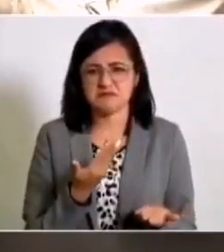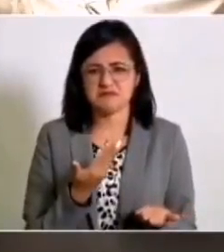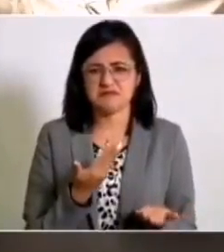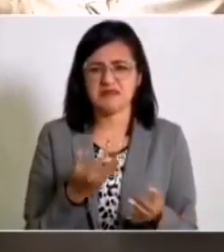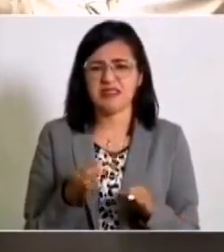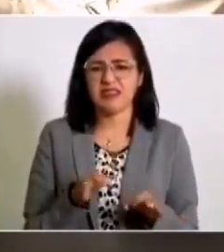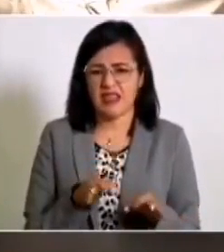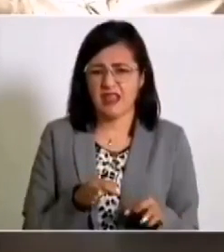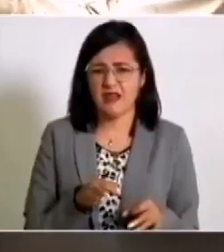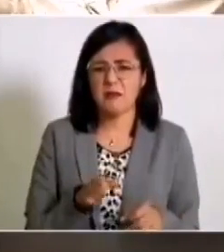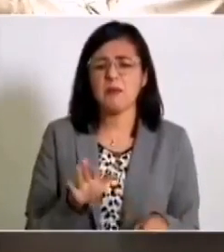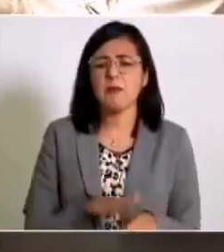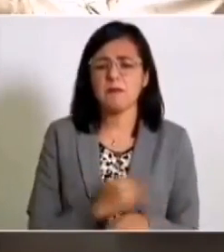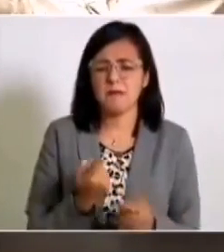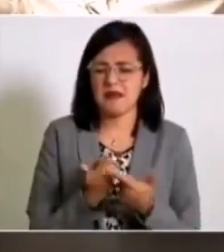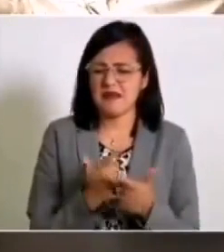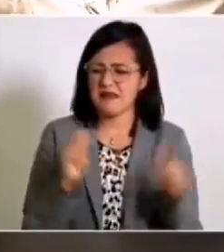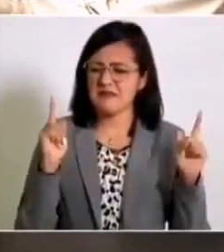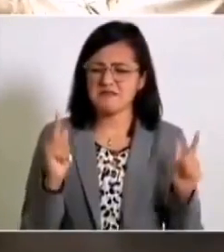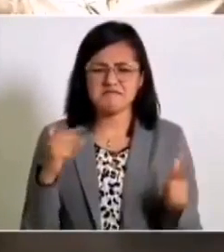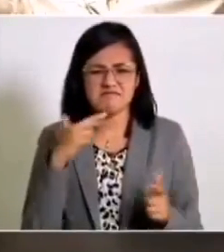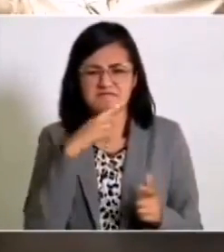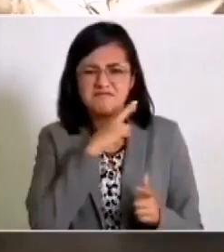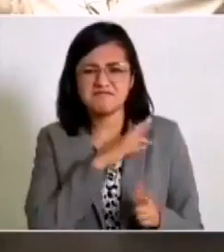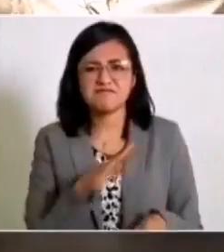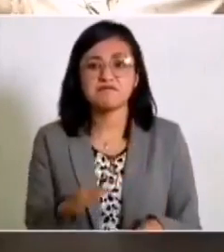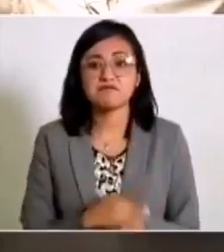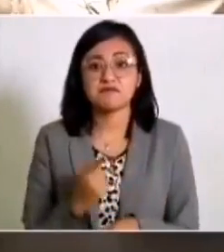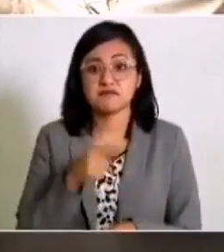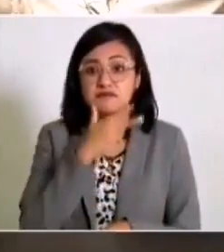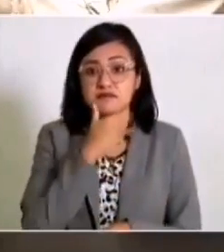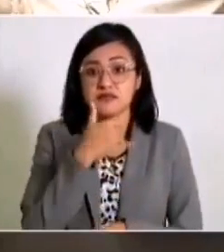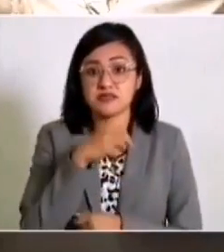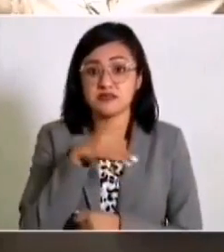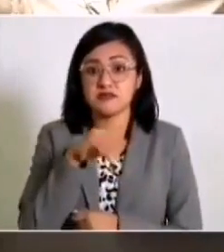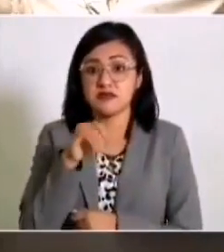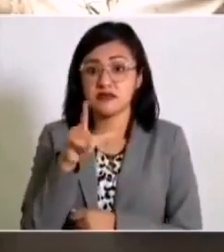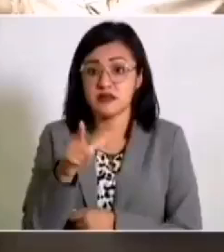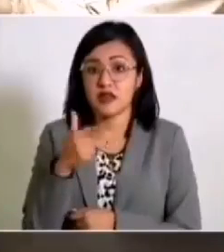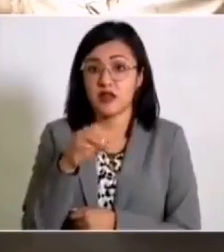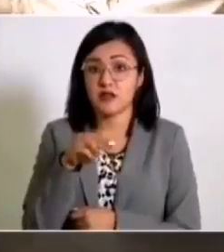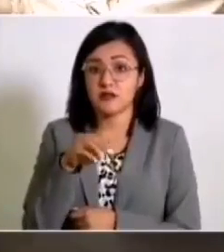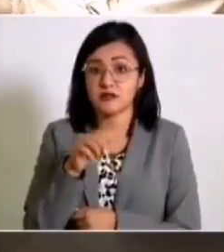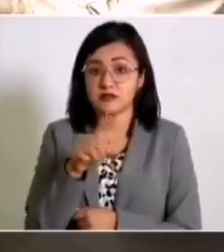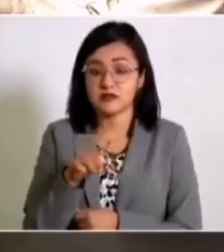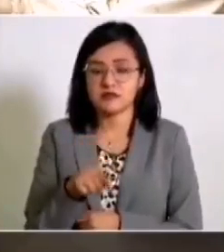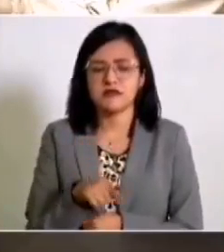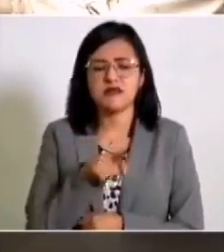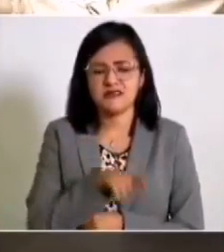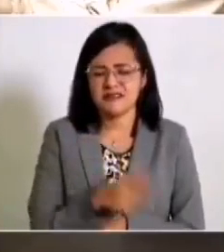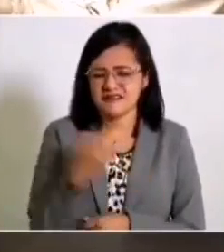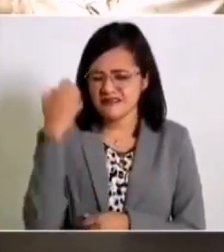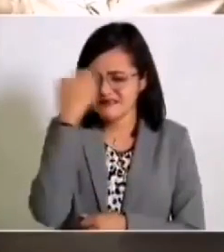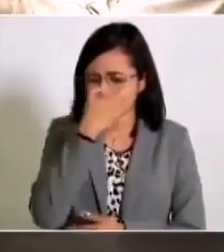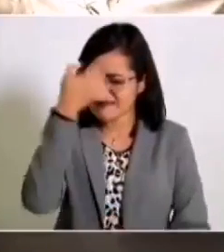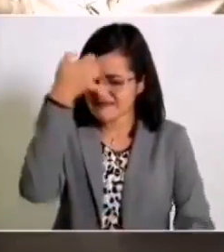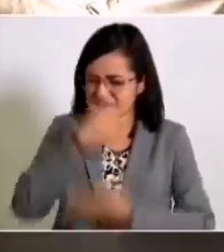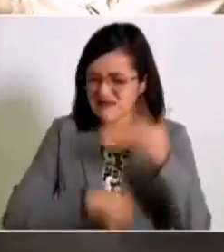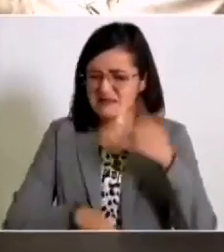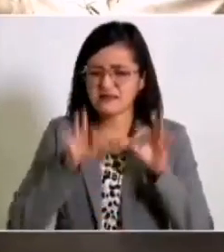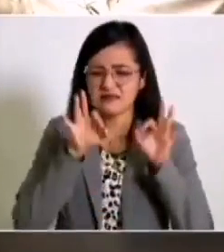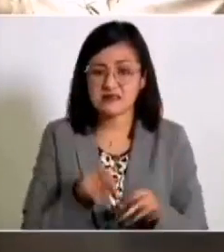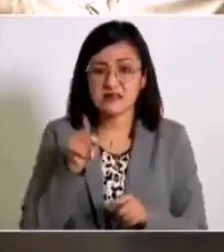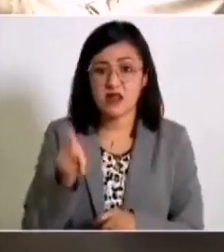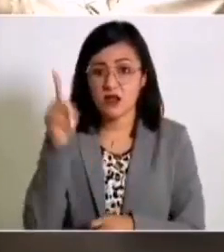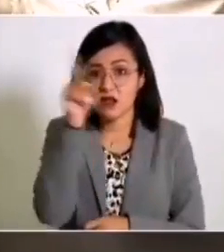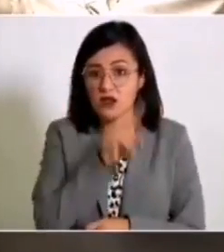que otorgó la libertad del señor Yamil Gómez. Que revise escrupulosamente el consejo